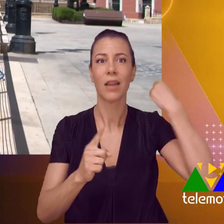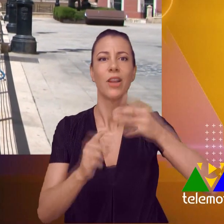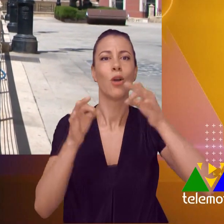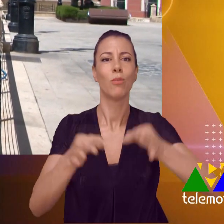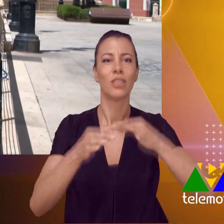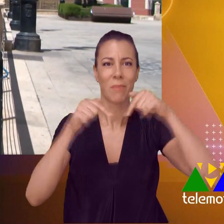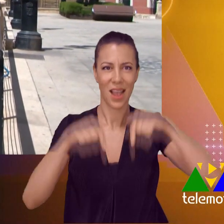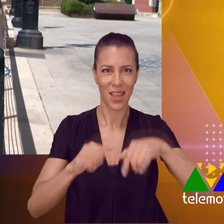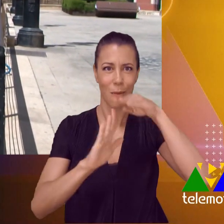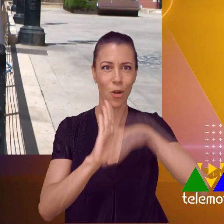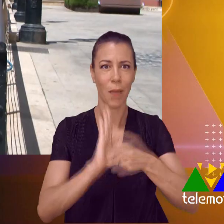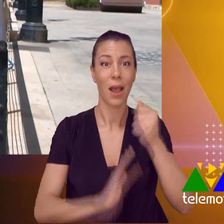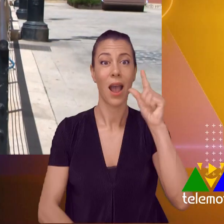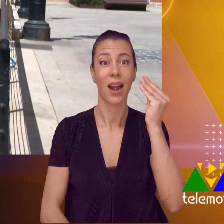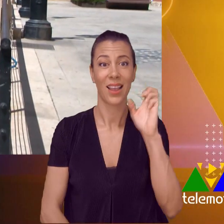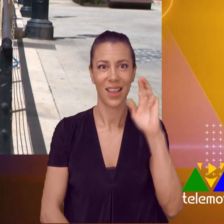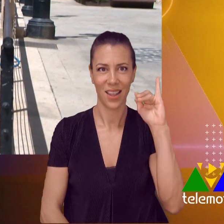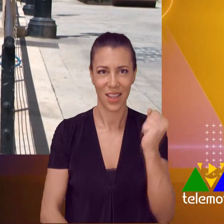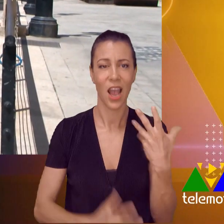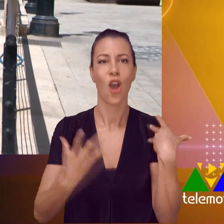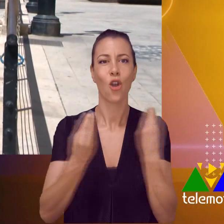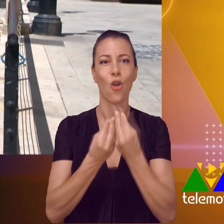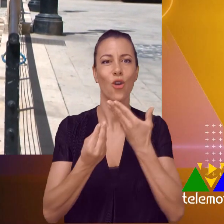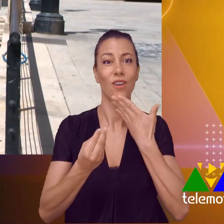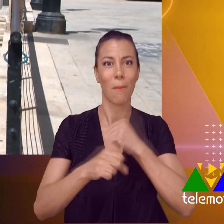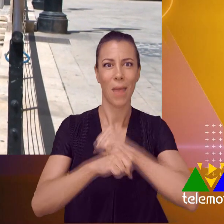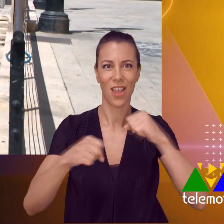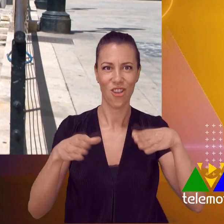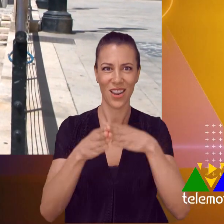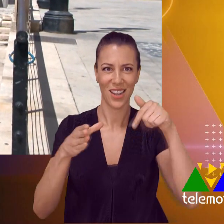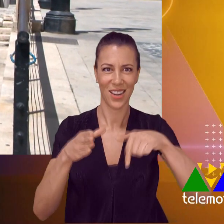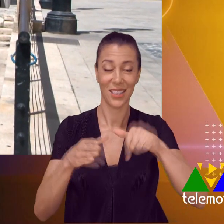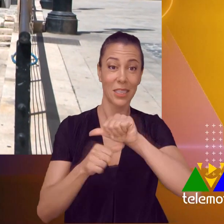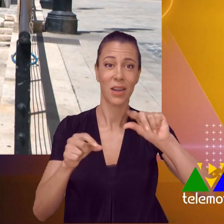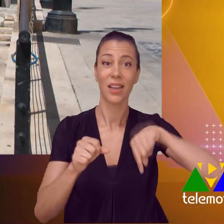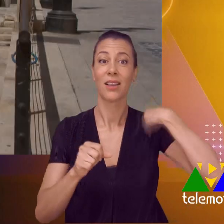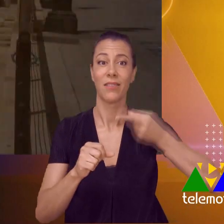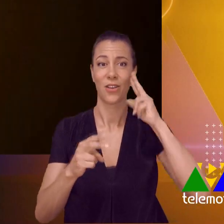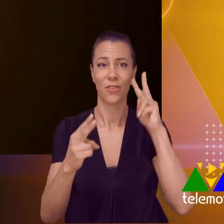aquí en La Alquería y precisamente aquí, con nuestra iglesia mayor. Hasta la semana que viene. Adiós.